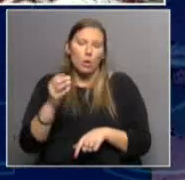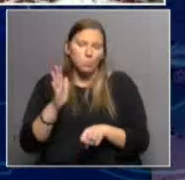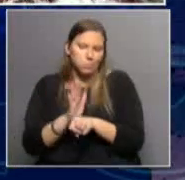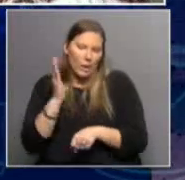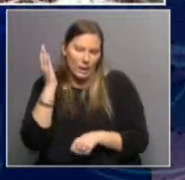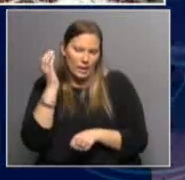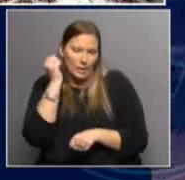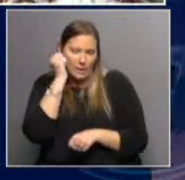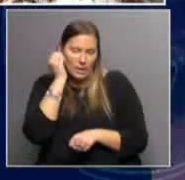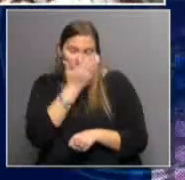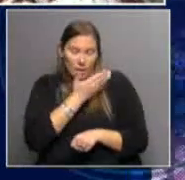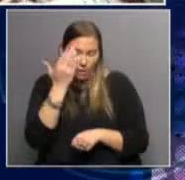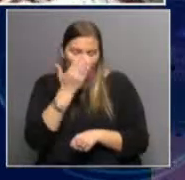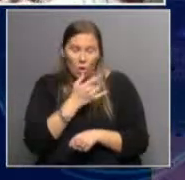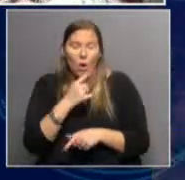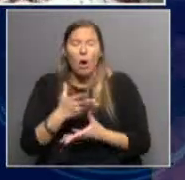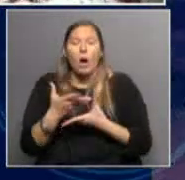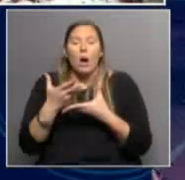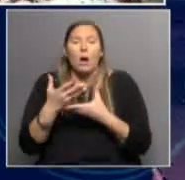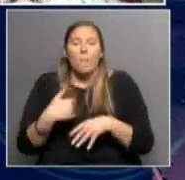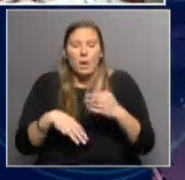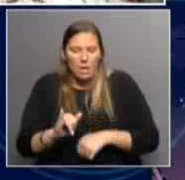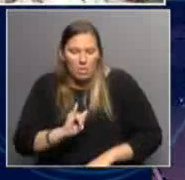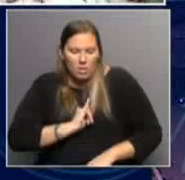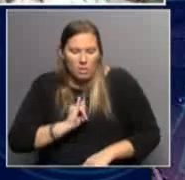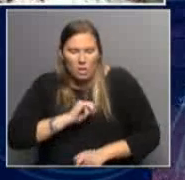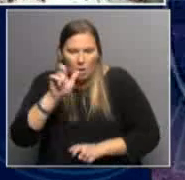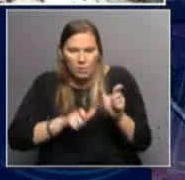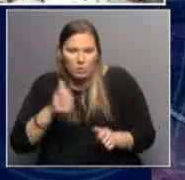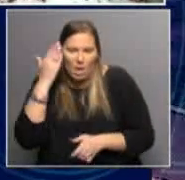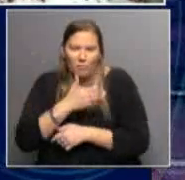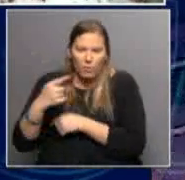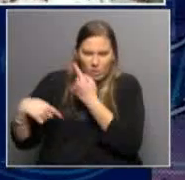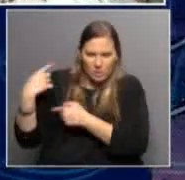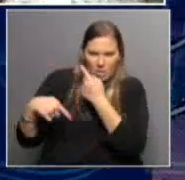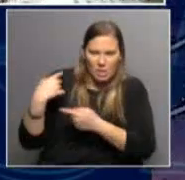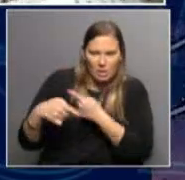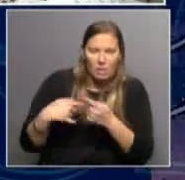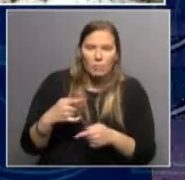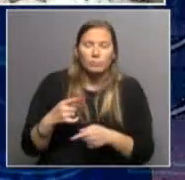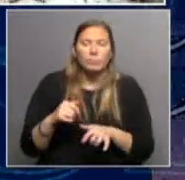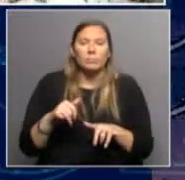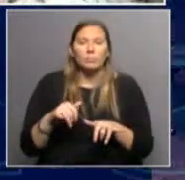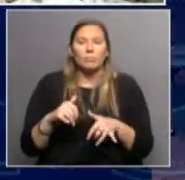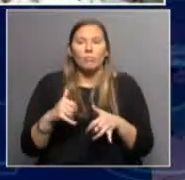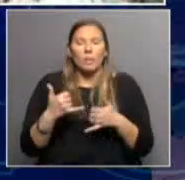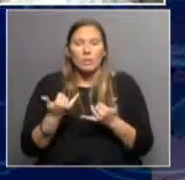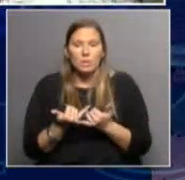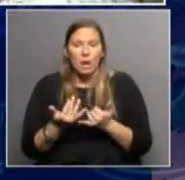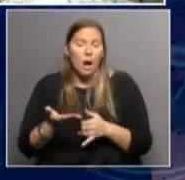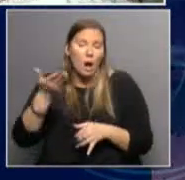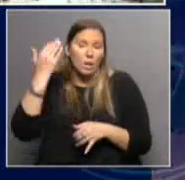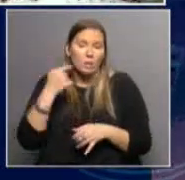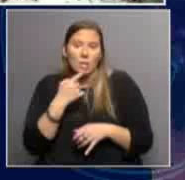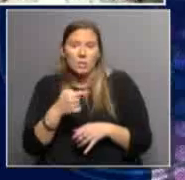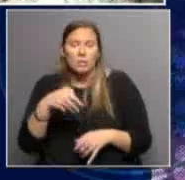fortaleció la identidad de la población de origen africano afrodescendiente. Ya en generaciones anteriores usaban a